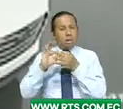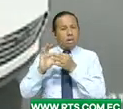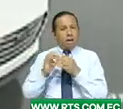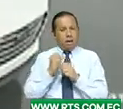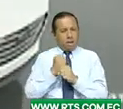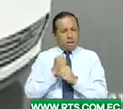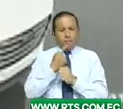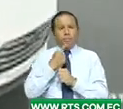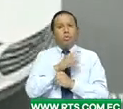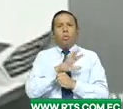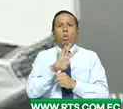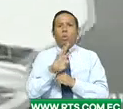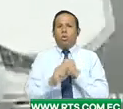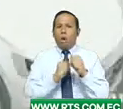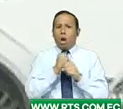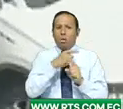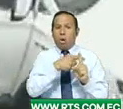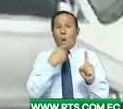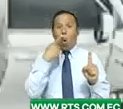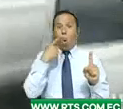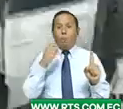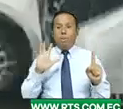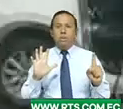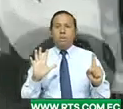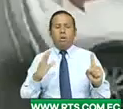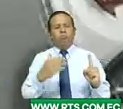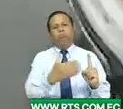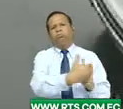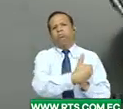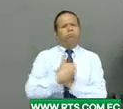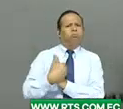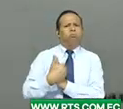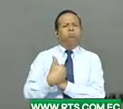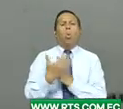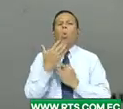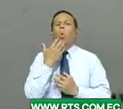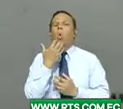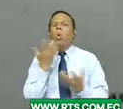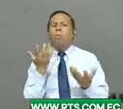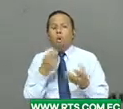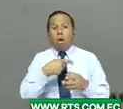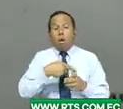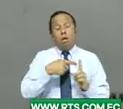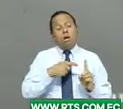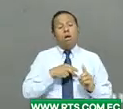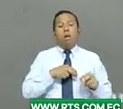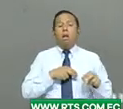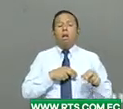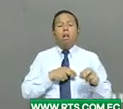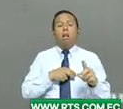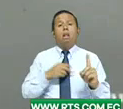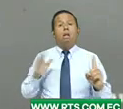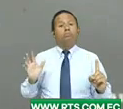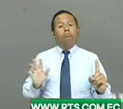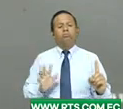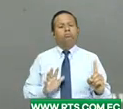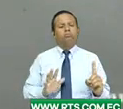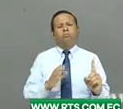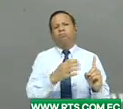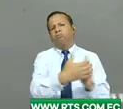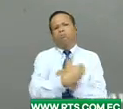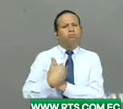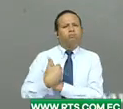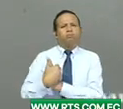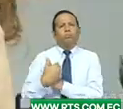54 años de edad fue retenido por 5 hombres que lo interceptaron mientras caminaba por la ciudadela Abel Gilbert